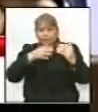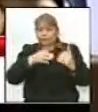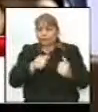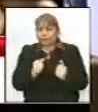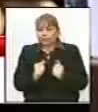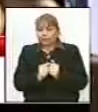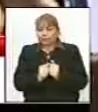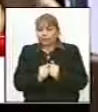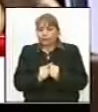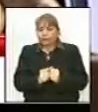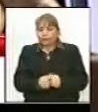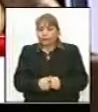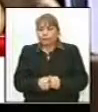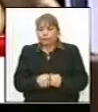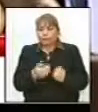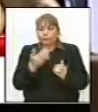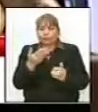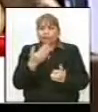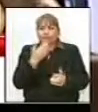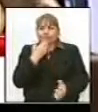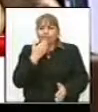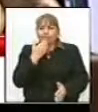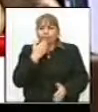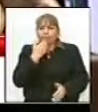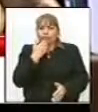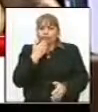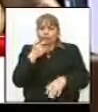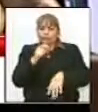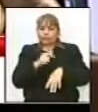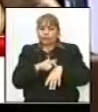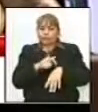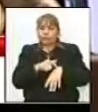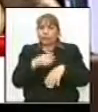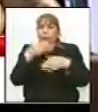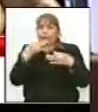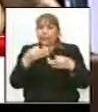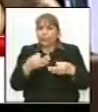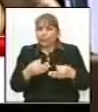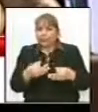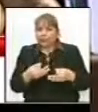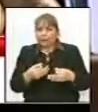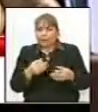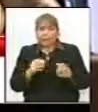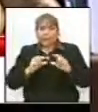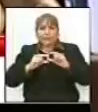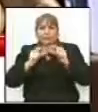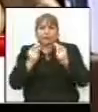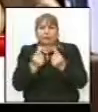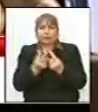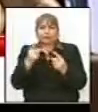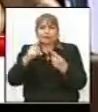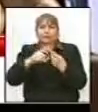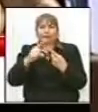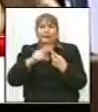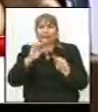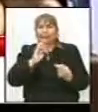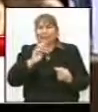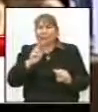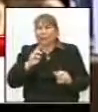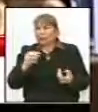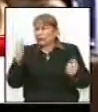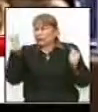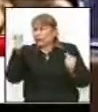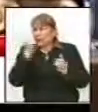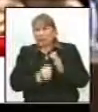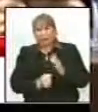presidente, a quienes fueron en su momento considerados los grupos terroristas más sanguinarios del